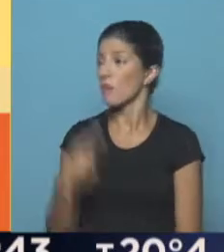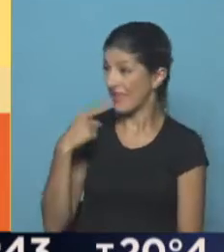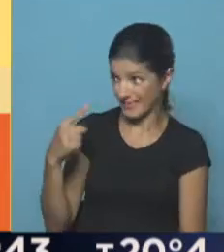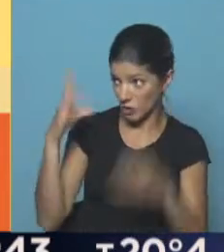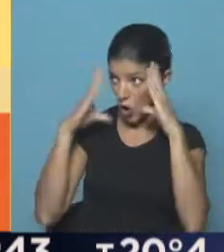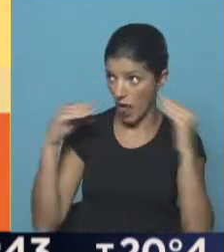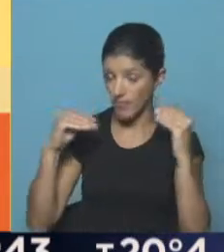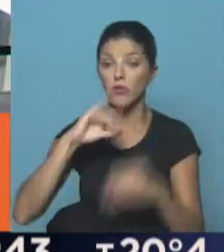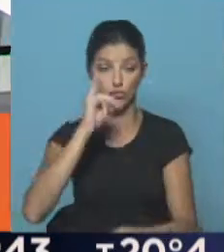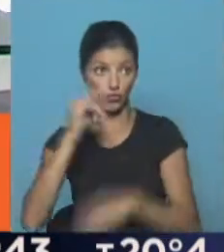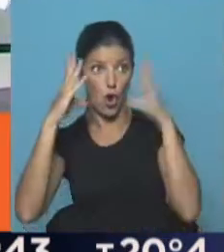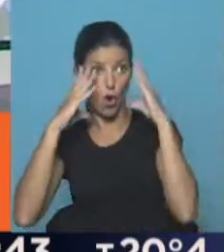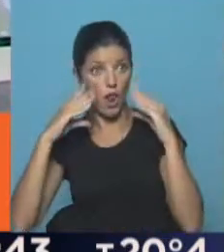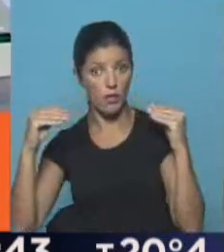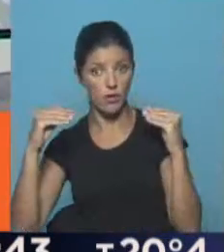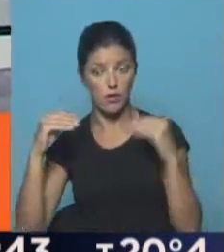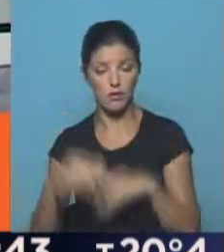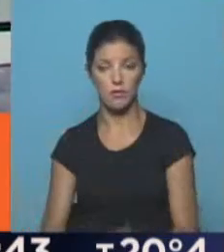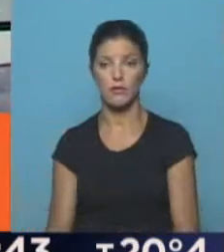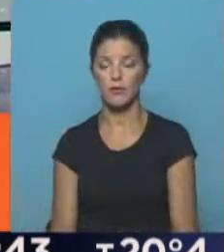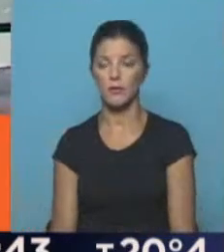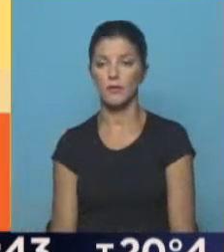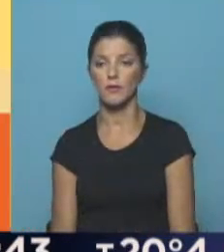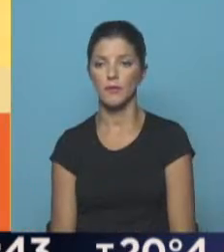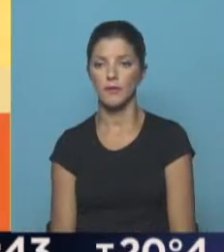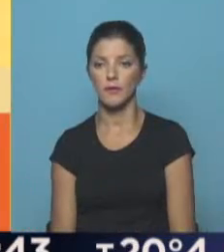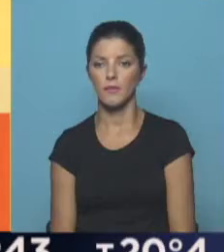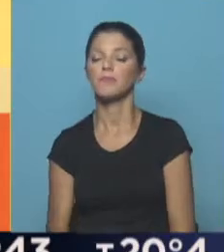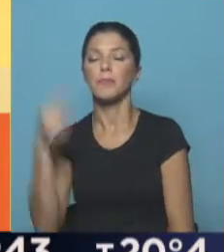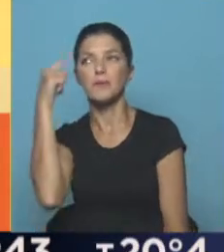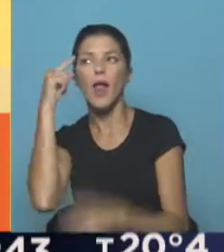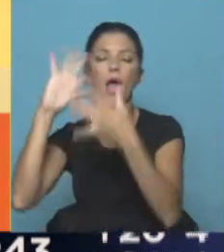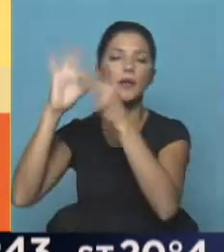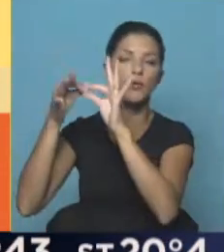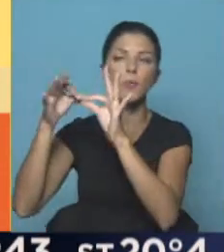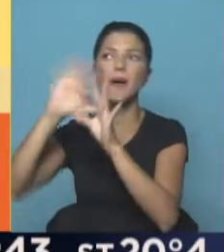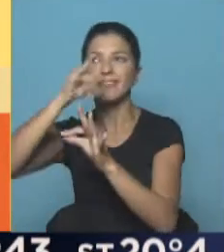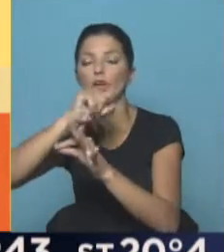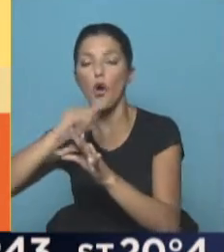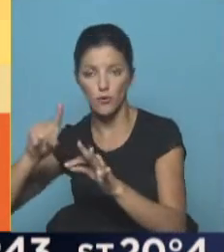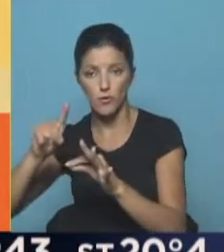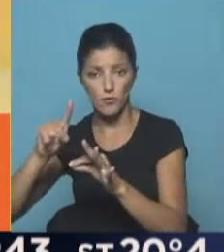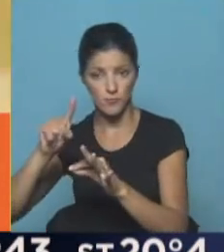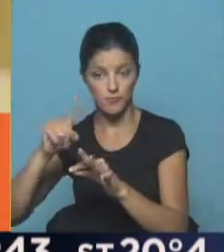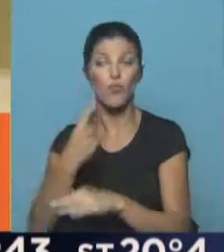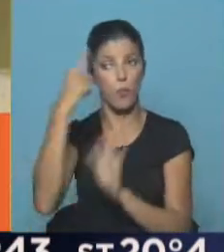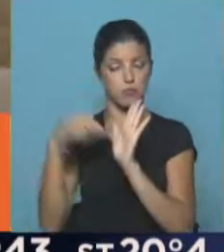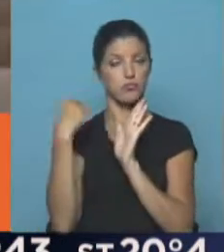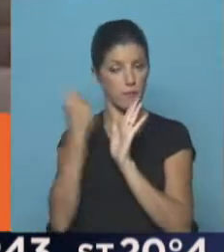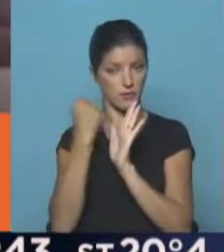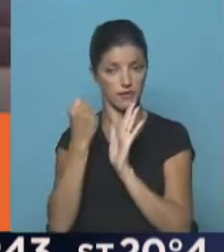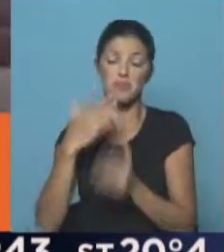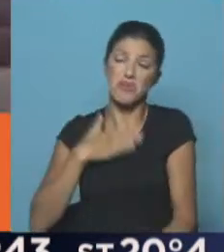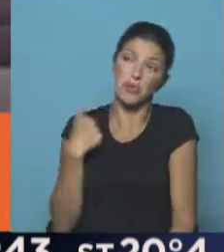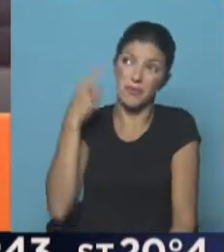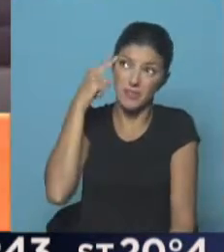decís. holandeses, Ajá, absolutamente. Ellos, digamos, el factor Europa o no Europa fue también uno de los hechos que quizás a nosotros nos parece